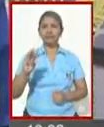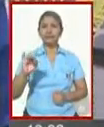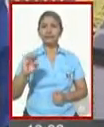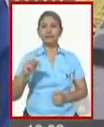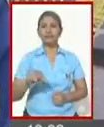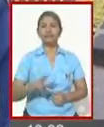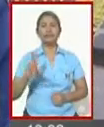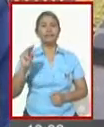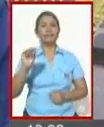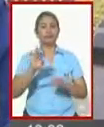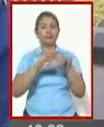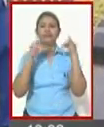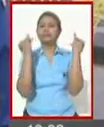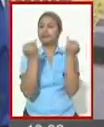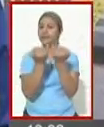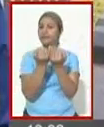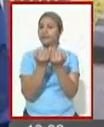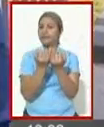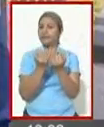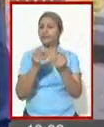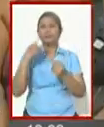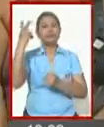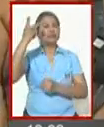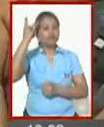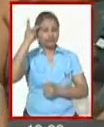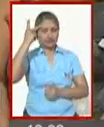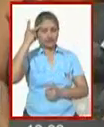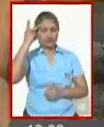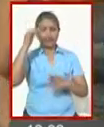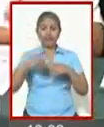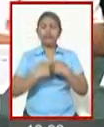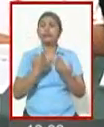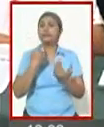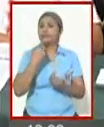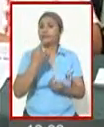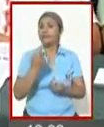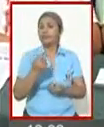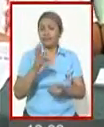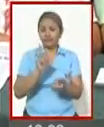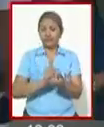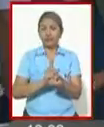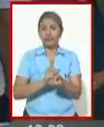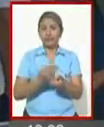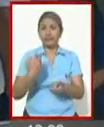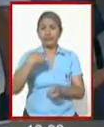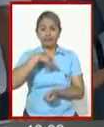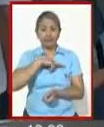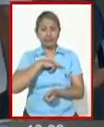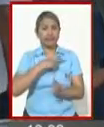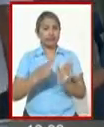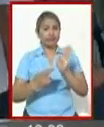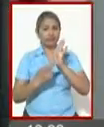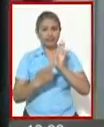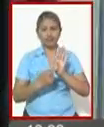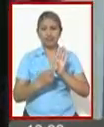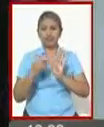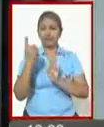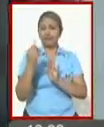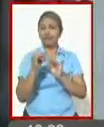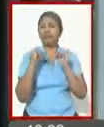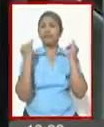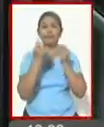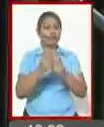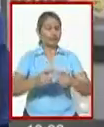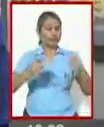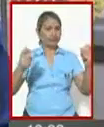Esa posición ya no es institucional, es una posición absolutamente política. ¿Cómo es posible, médicos nuestros y todavía representantes de una